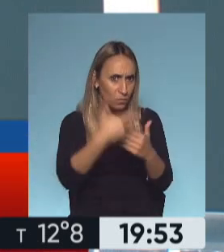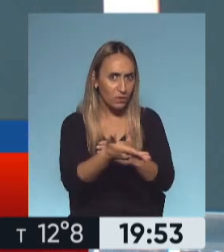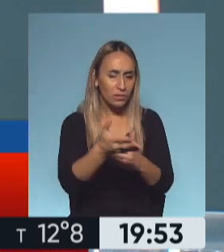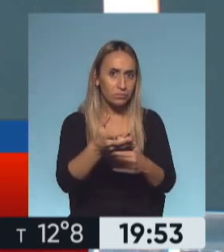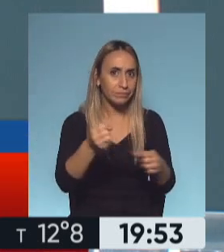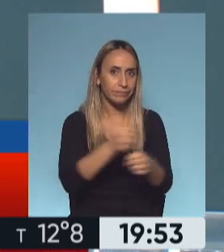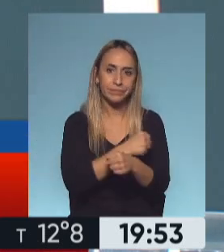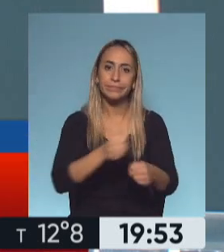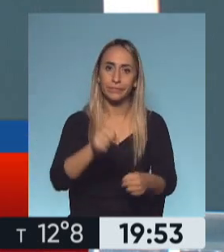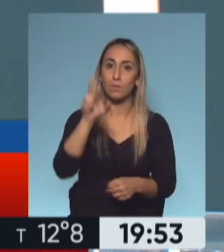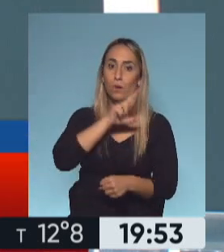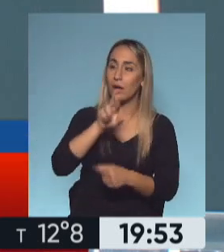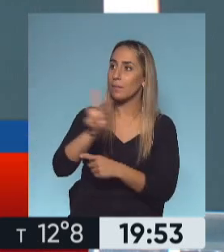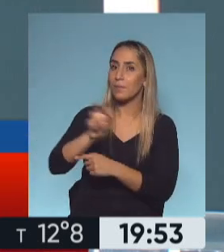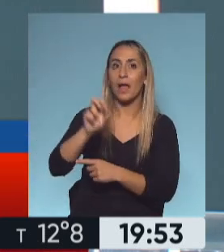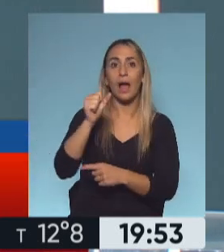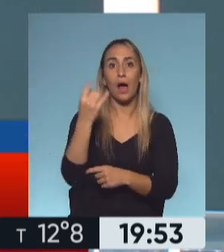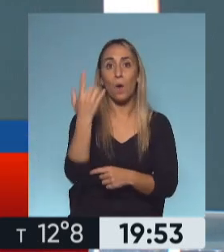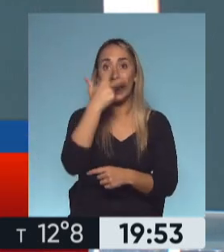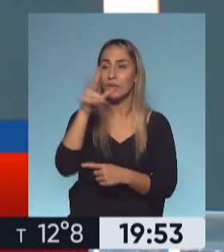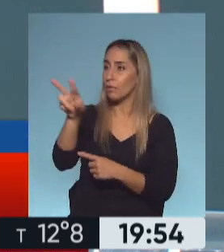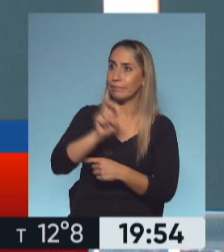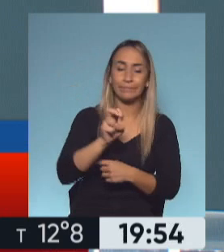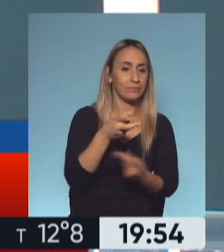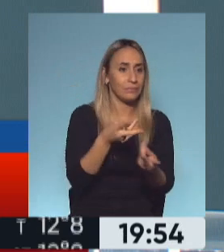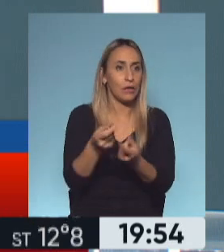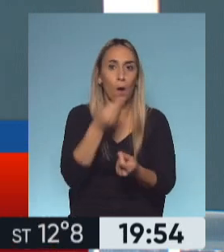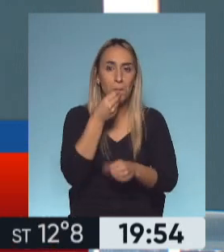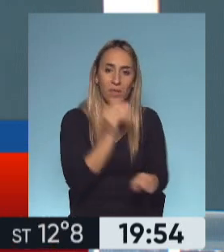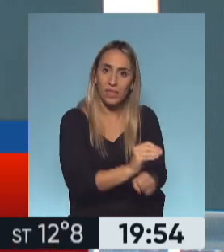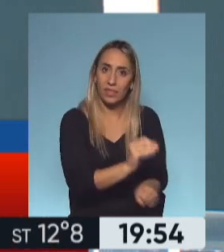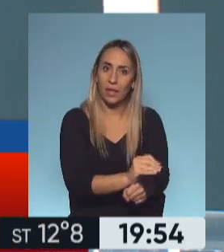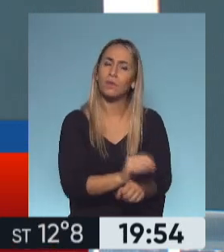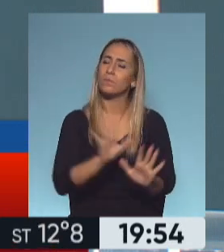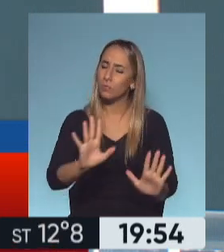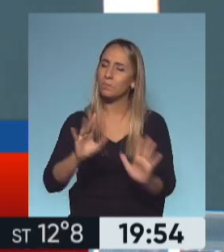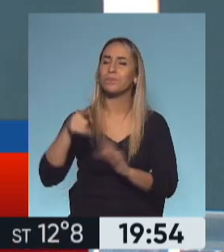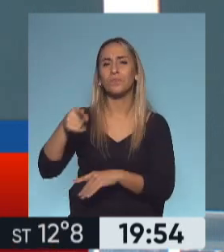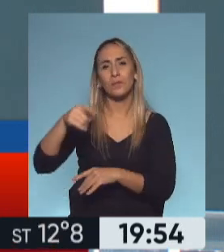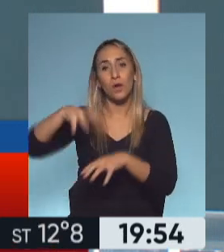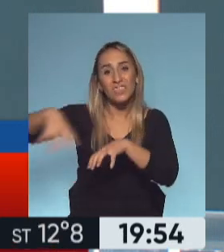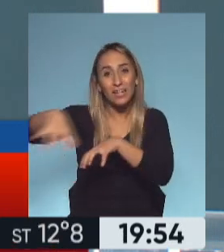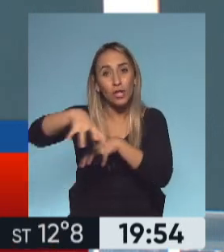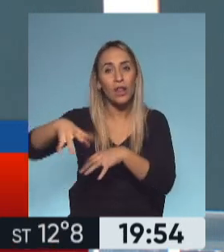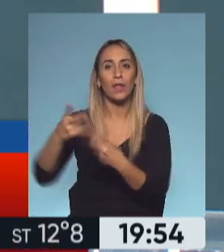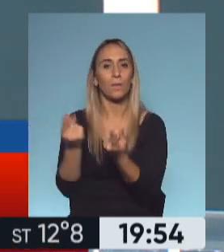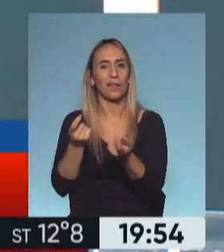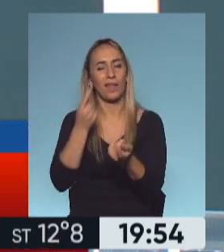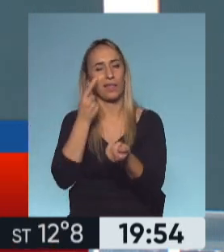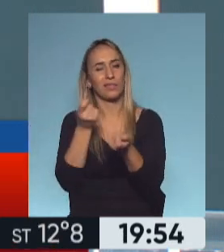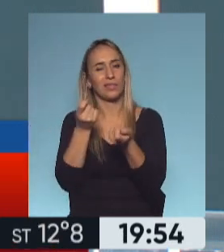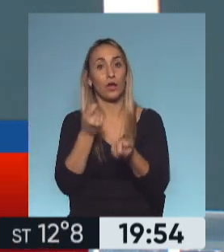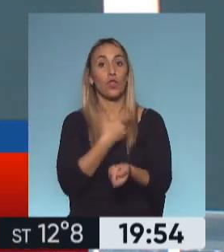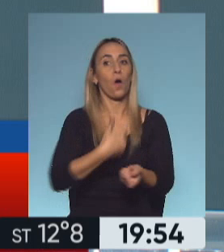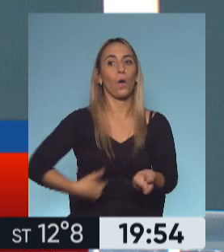la alimentación de sus hijos. Ahora, ¿alcanza con pedirle a estos sectores formadores de precios que peculan cada vez que el gobierno inyecta